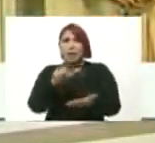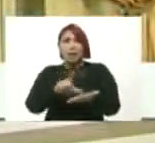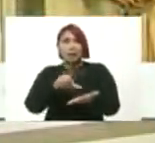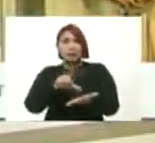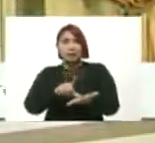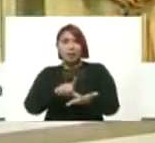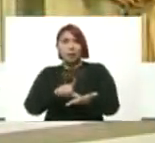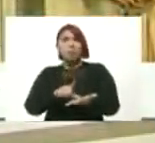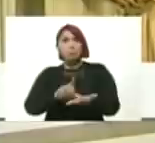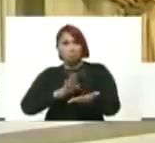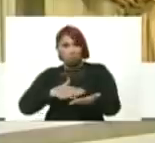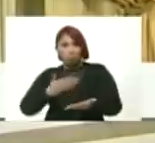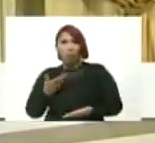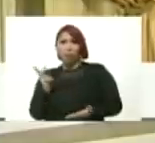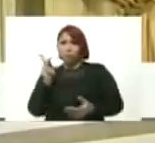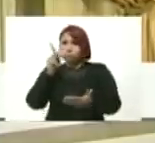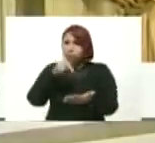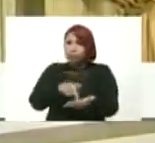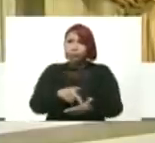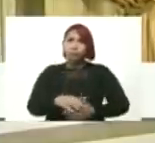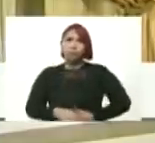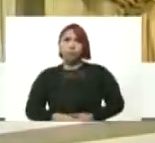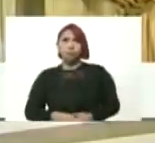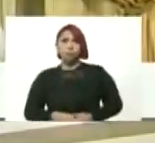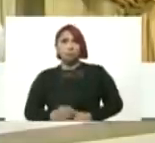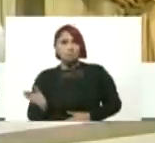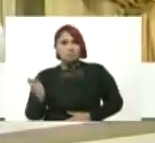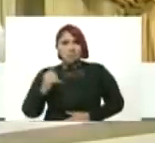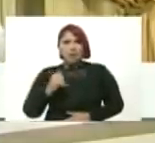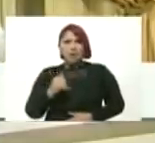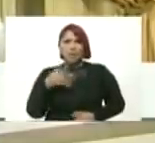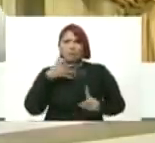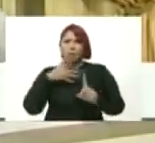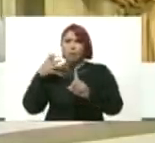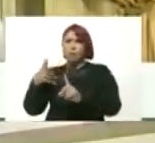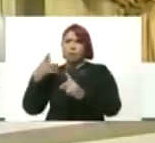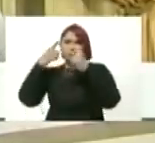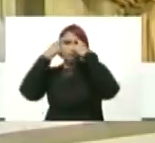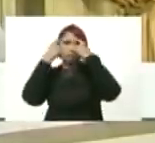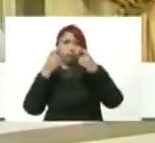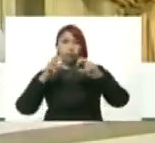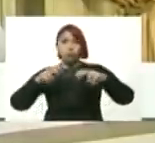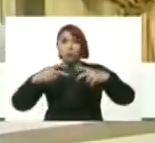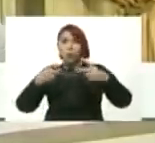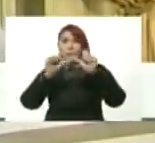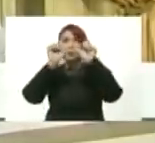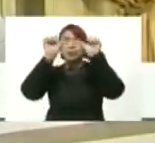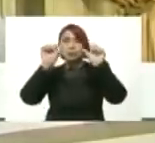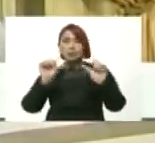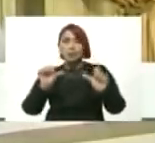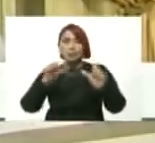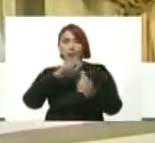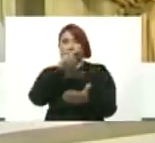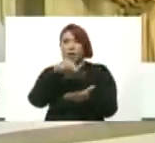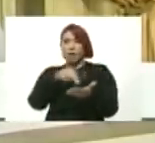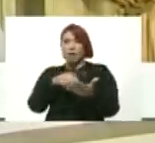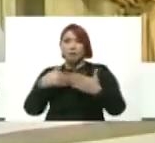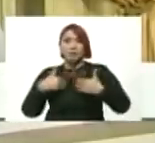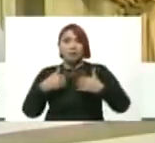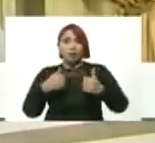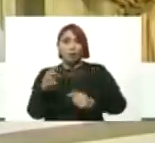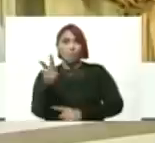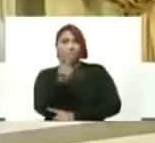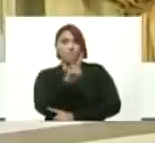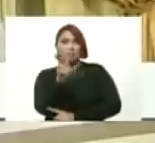vengan acá a formarse como profesionales del nuevo sistema nacional de salud de